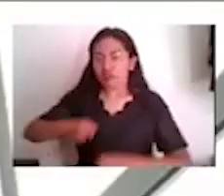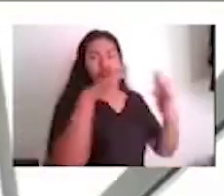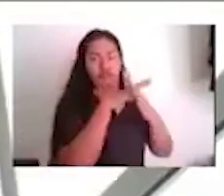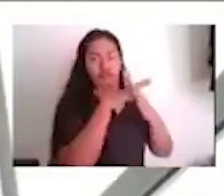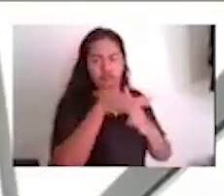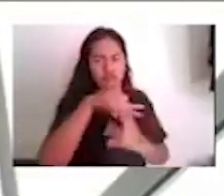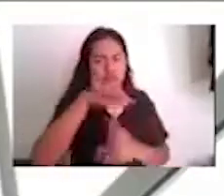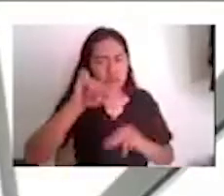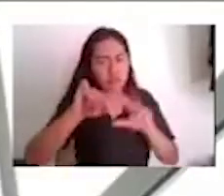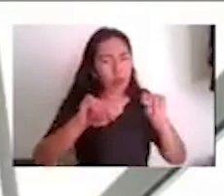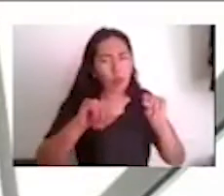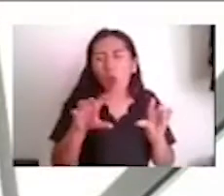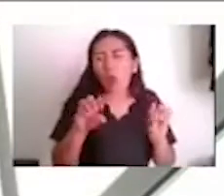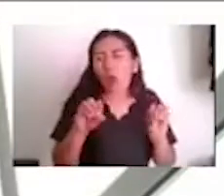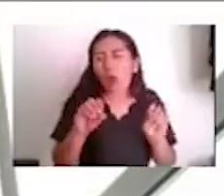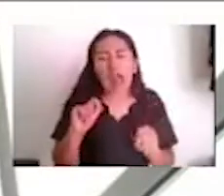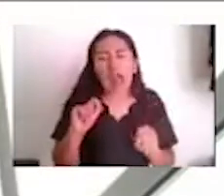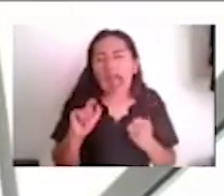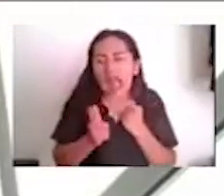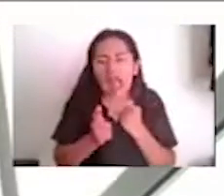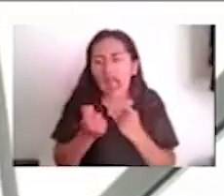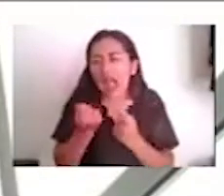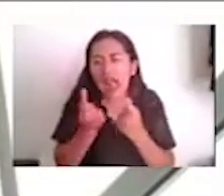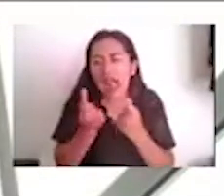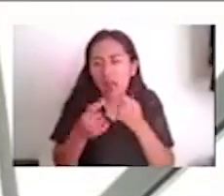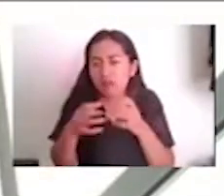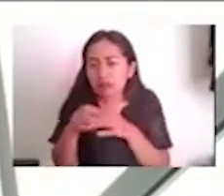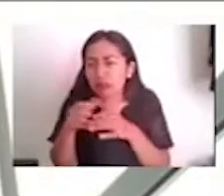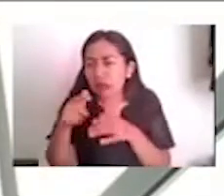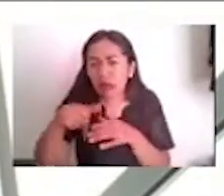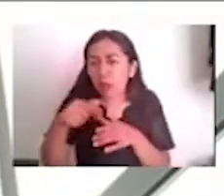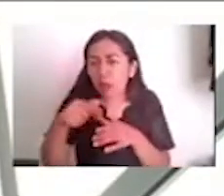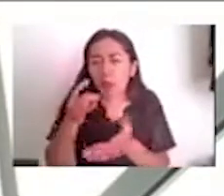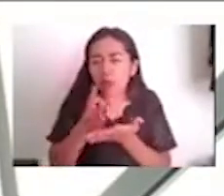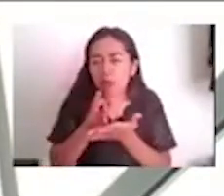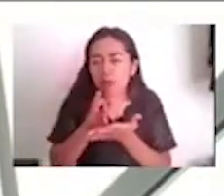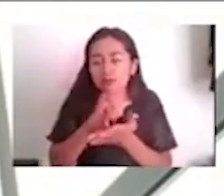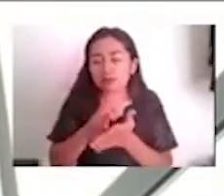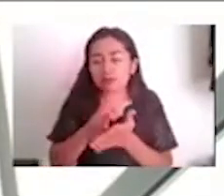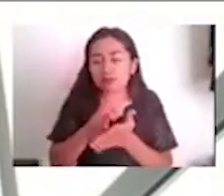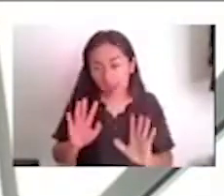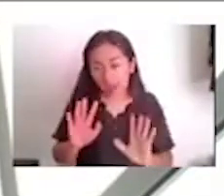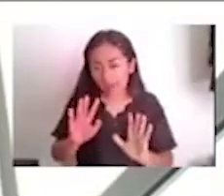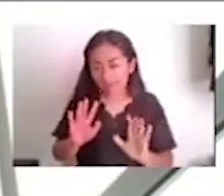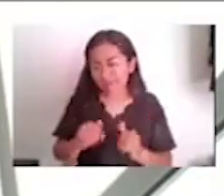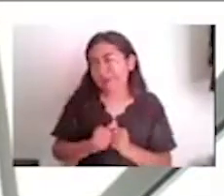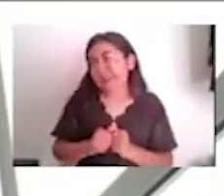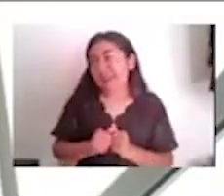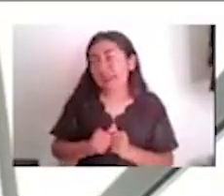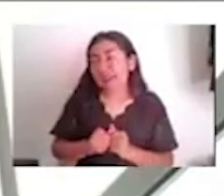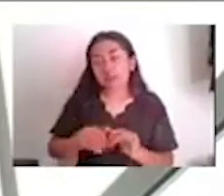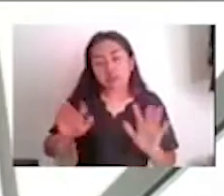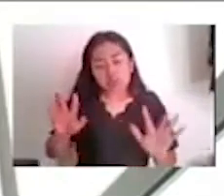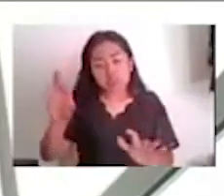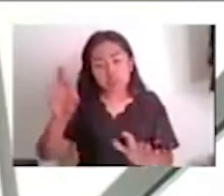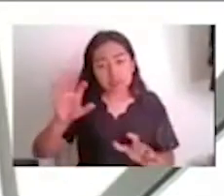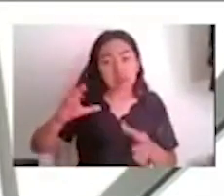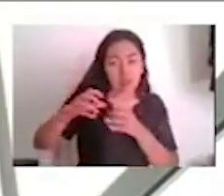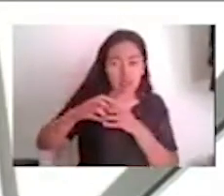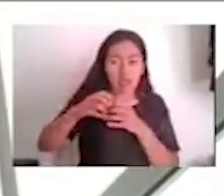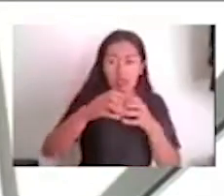fuentes lo relatan poco, probablemente sucedió en muchas ocasiones, como yo me especialicé en